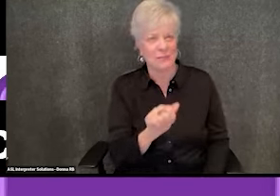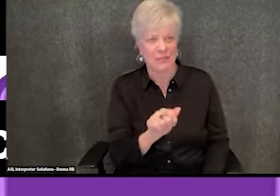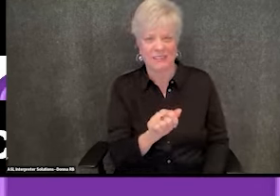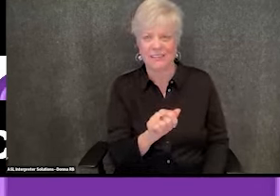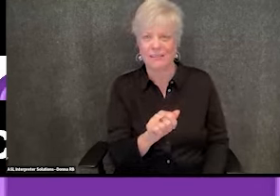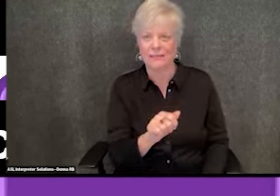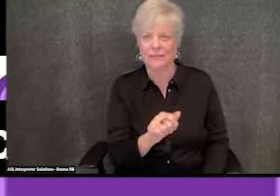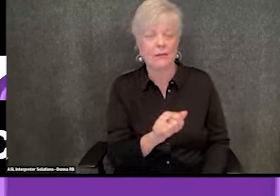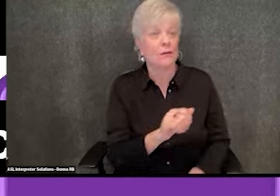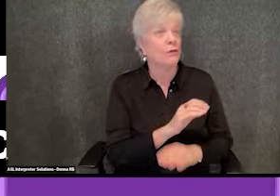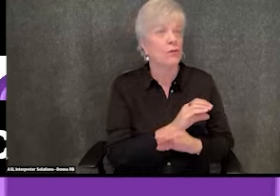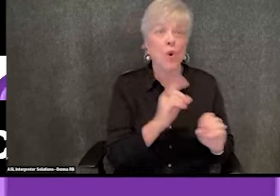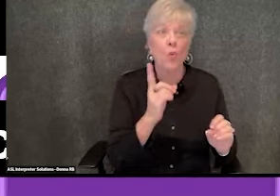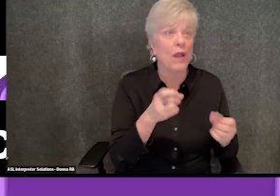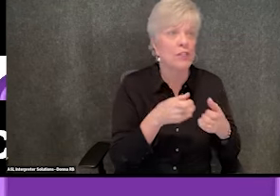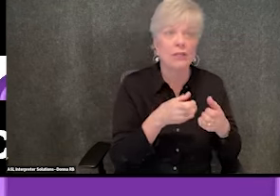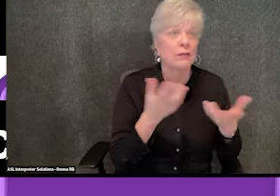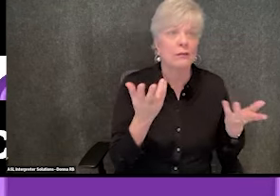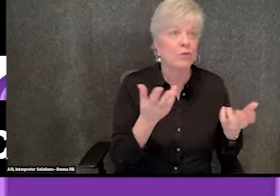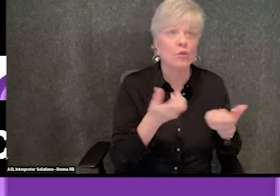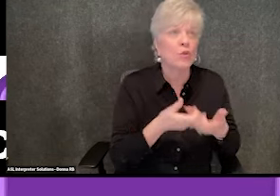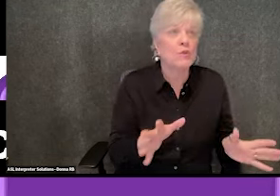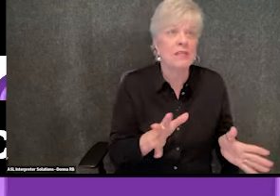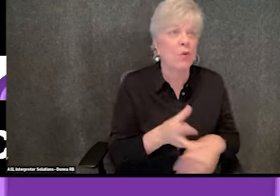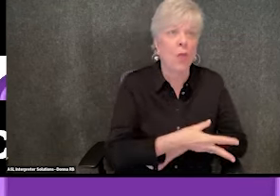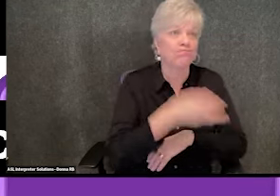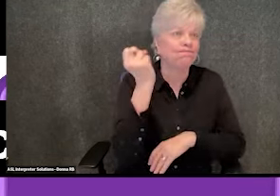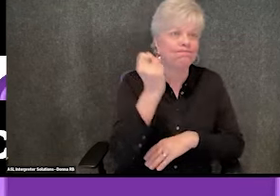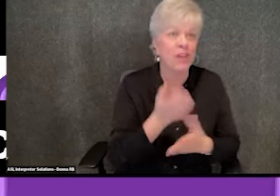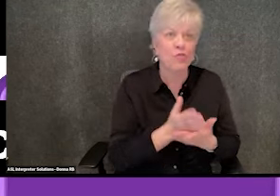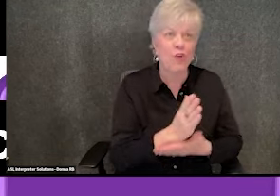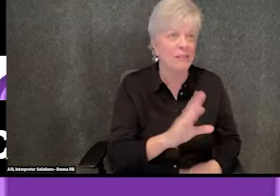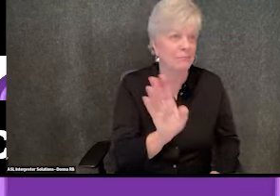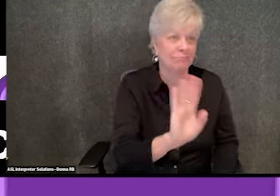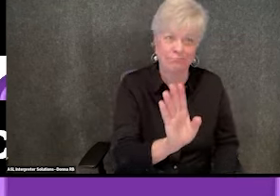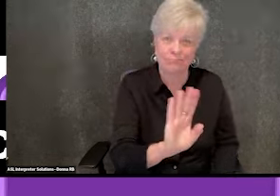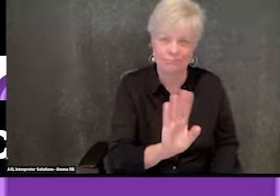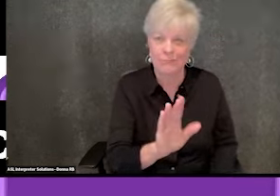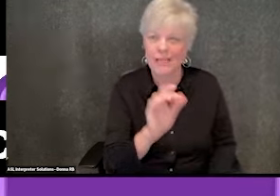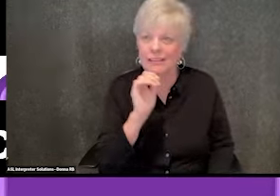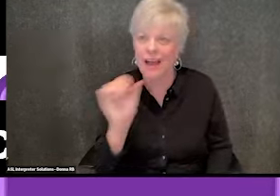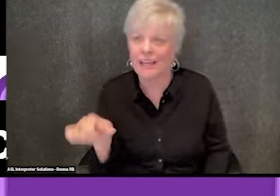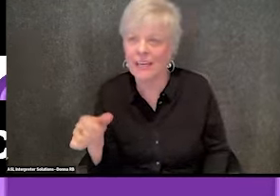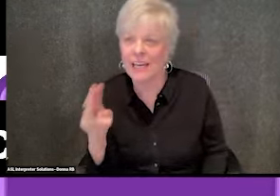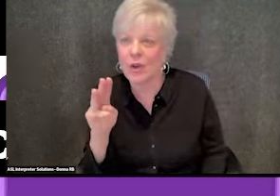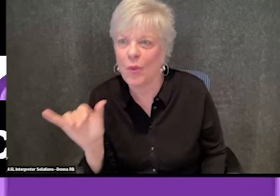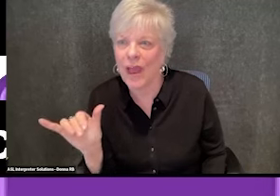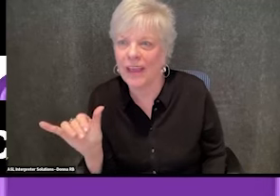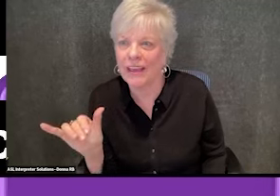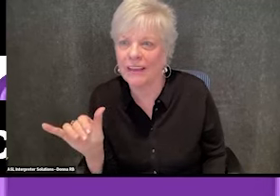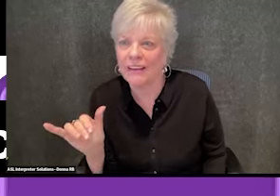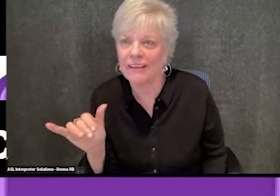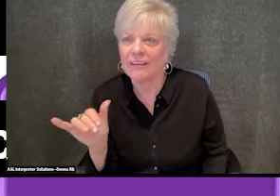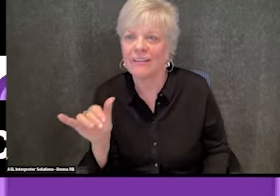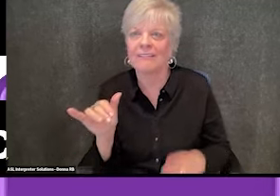para proveer apoyo y apoyar a la persona con discapacidad, pero nadie está perdiendo derechos